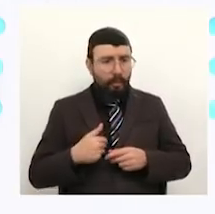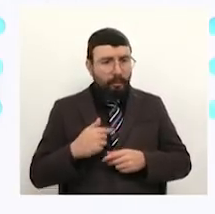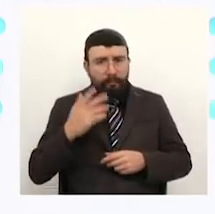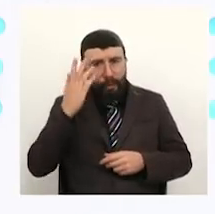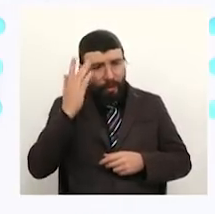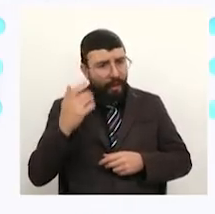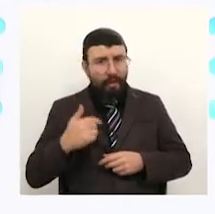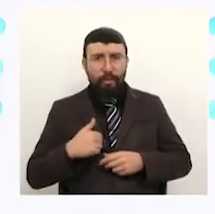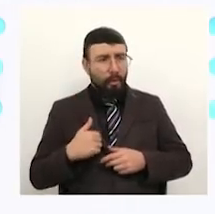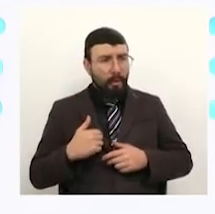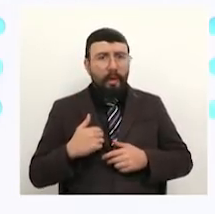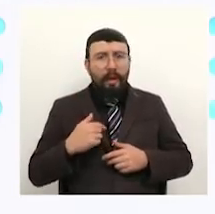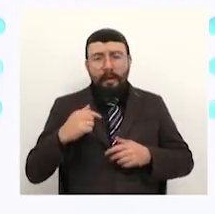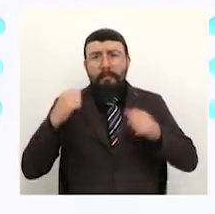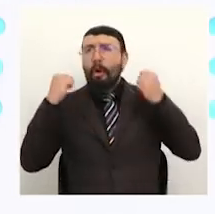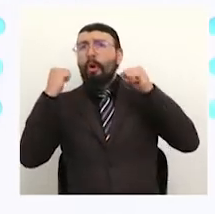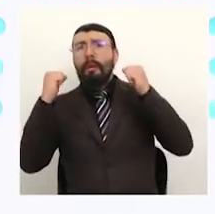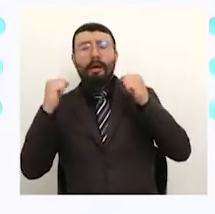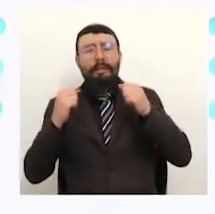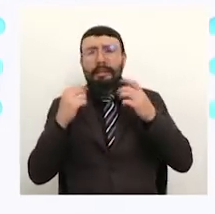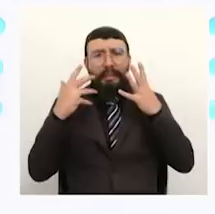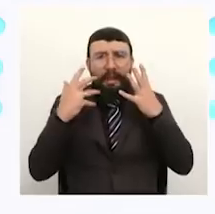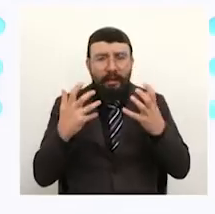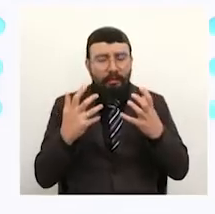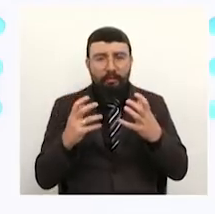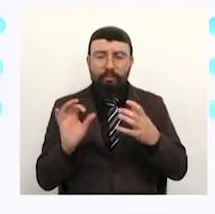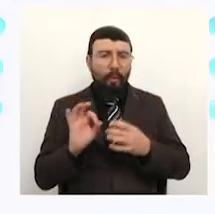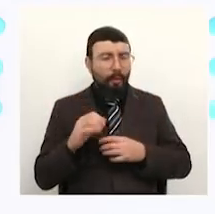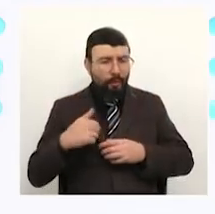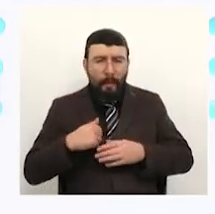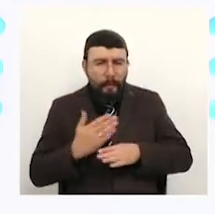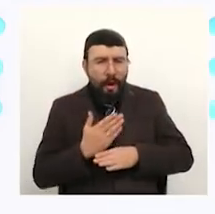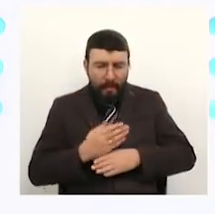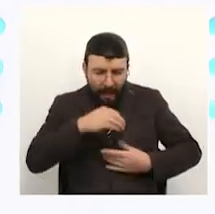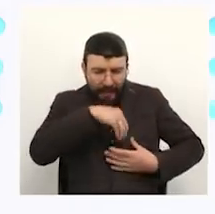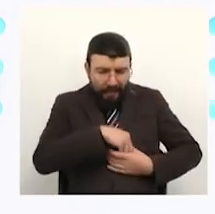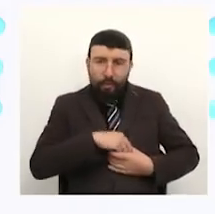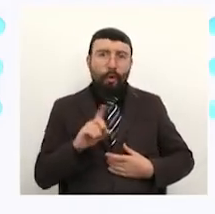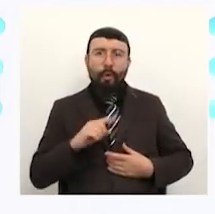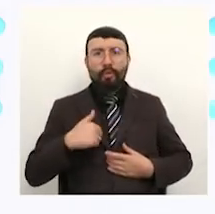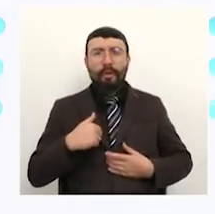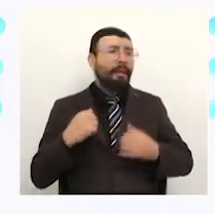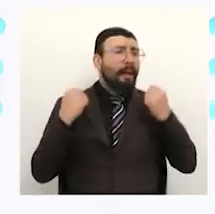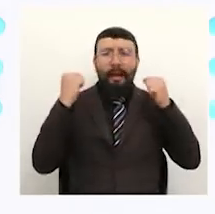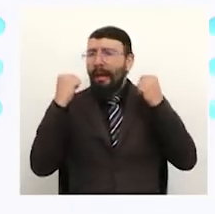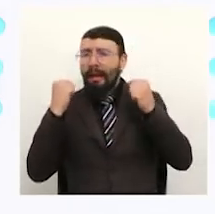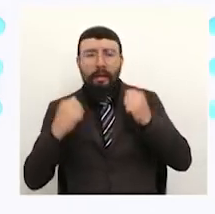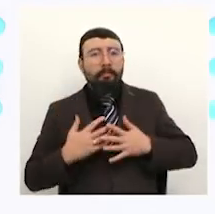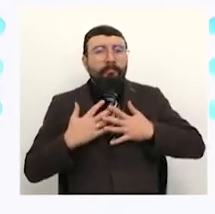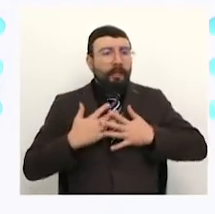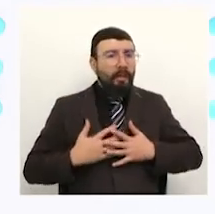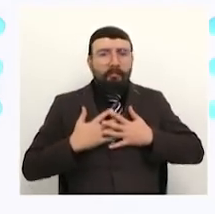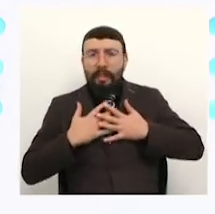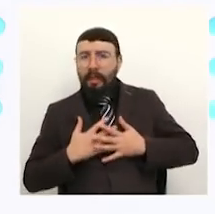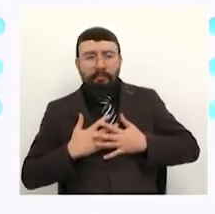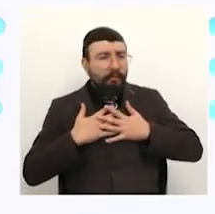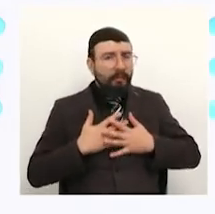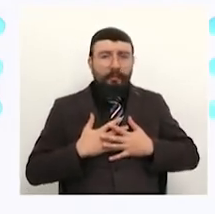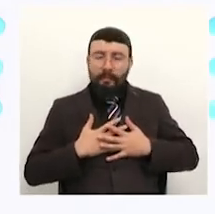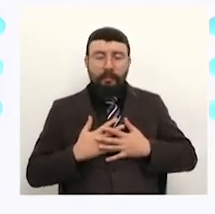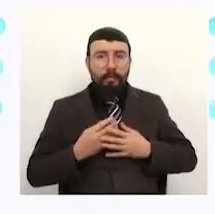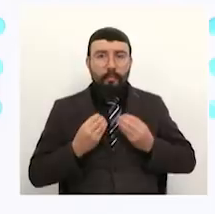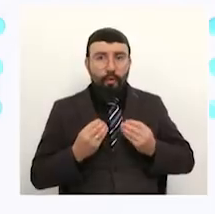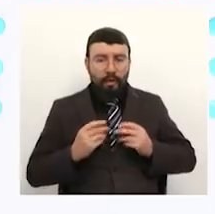digamos de fondo o sea no es un problema ventilatorio el que yo tengo sino que por la ansiedad empezó a respirar muy muy rápido y ese aumento el trabajo